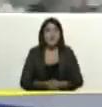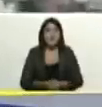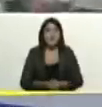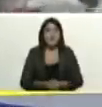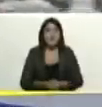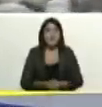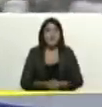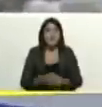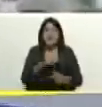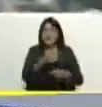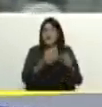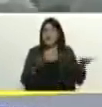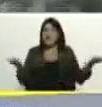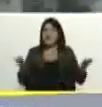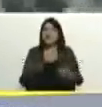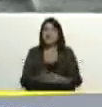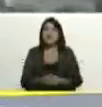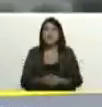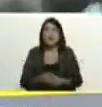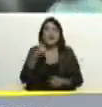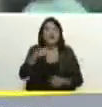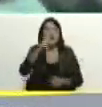Lo único que había era corazón,